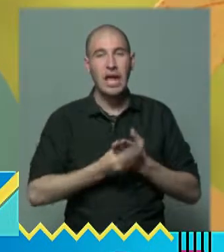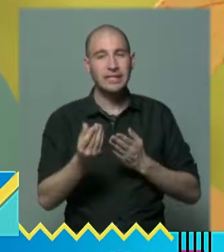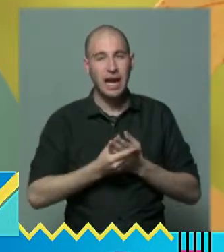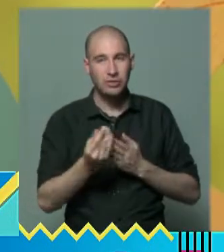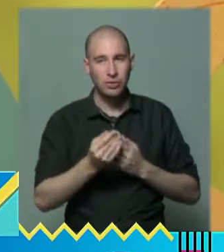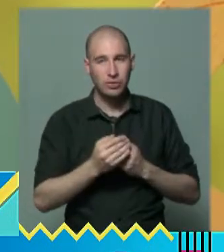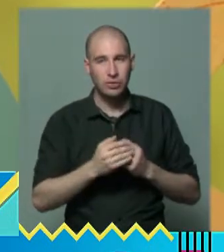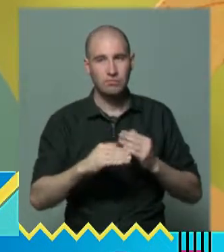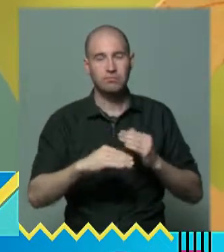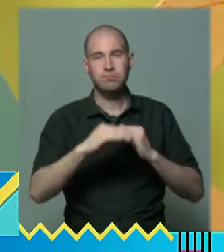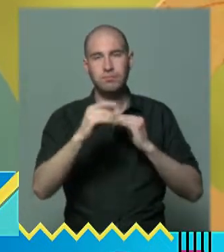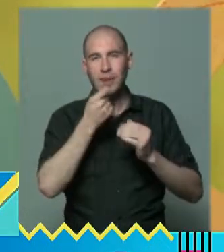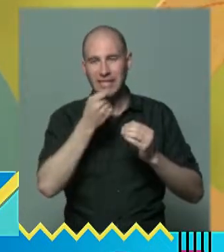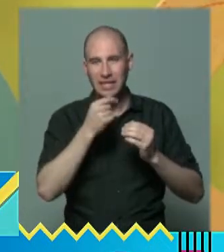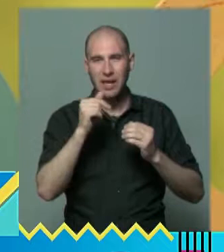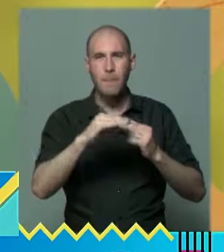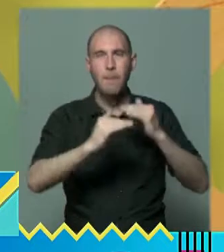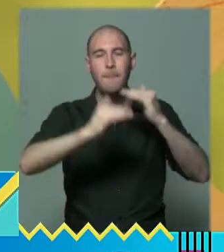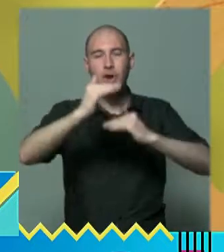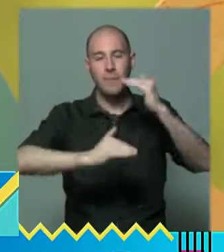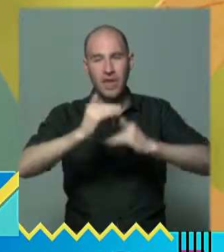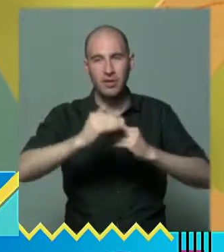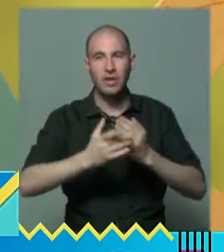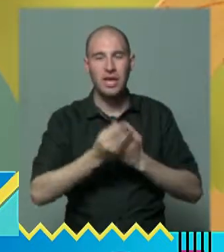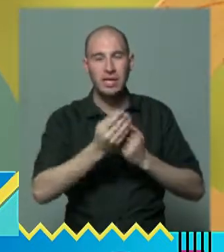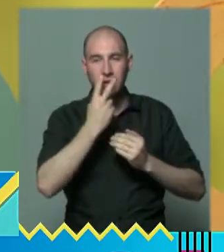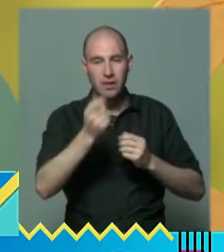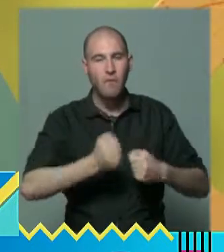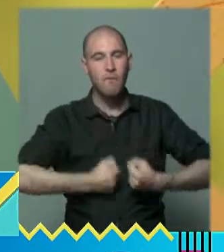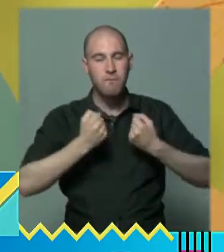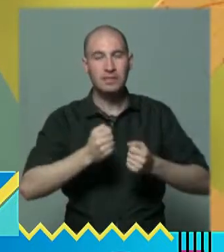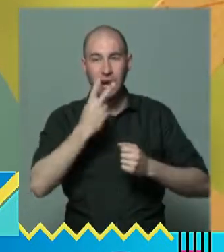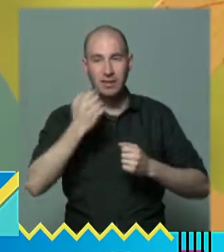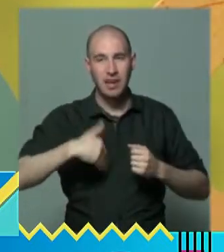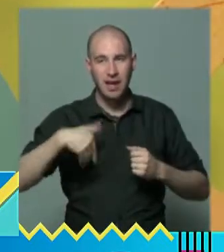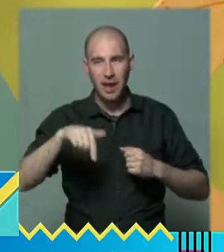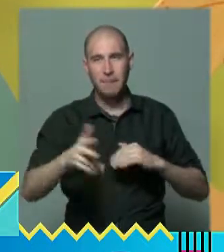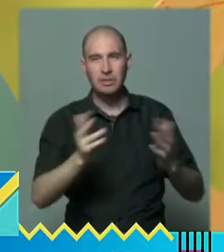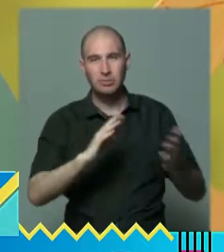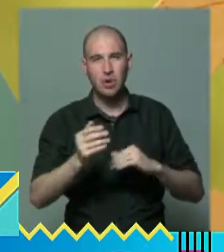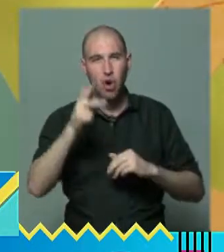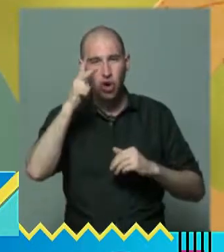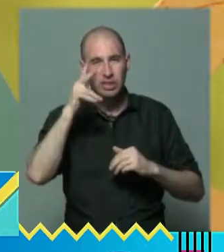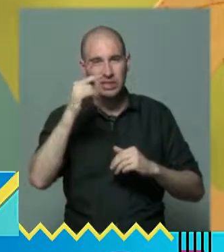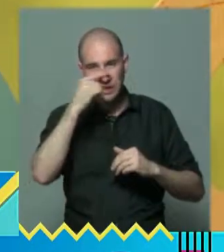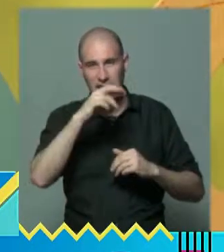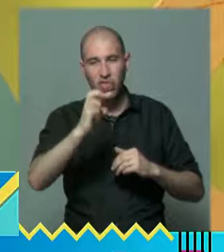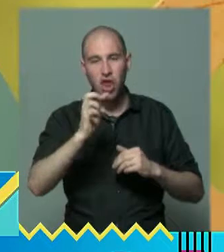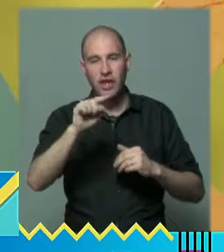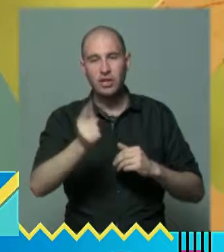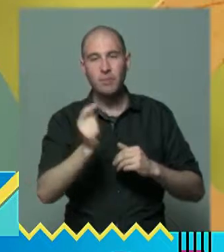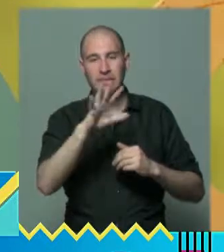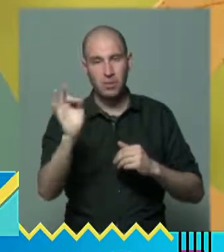costo monómico, que es básicamente lo que promedia el costo de la generación y de la potencia instalada en la Argentina, está arriba de los